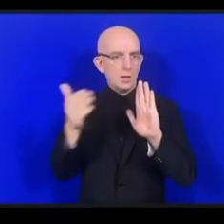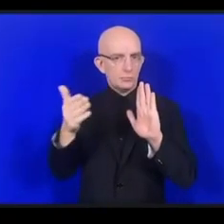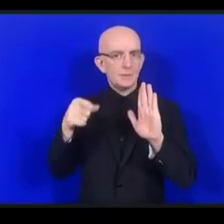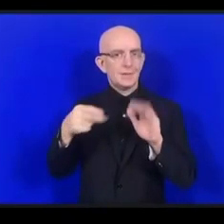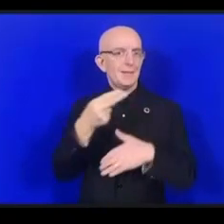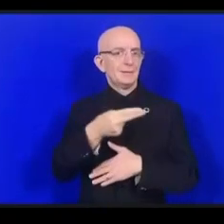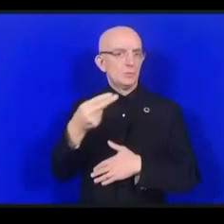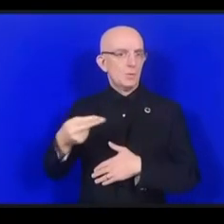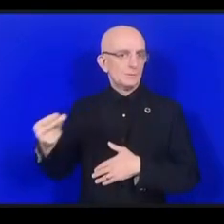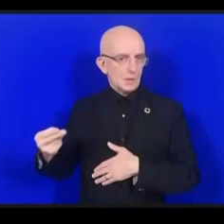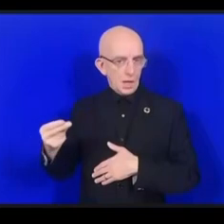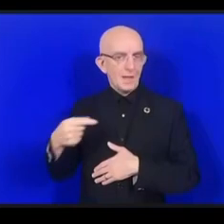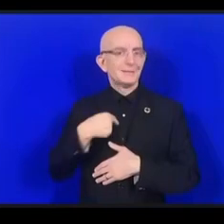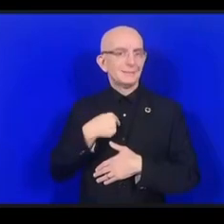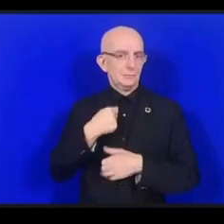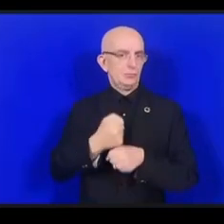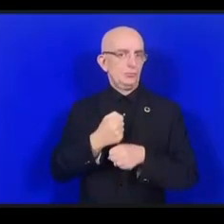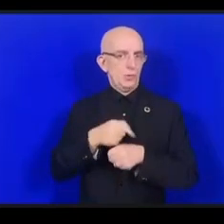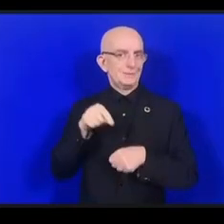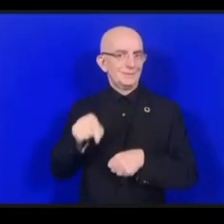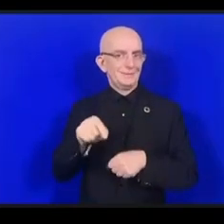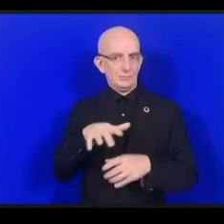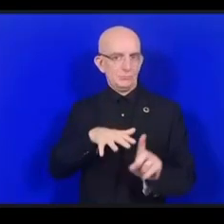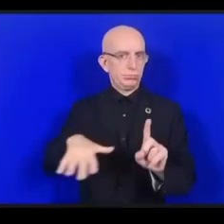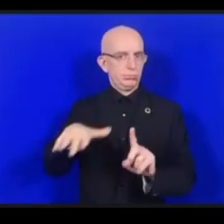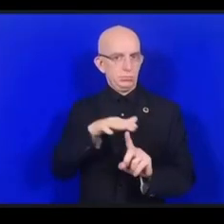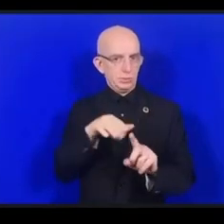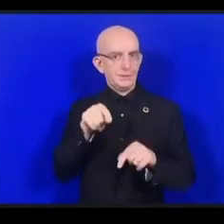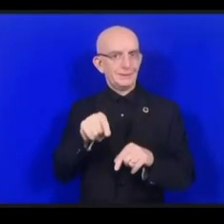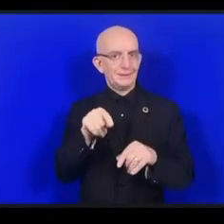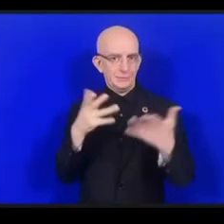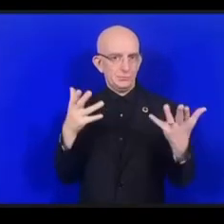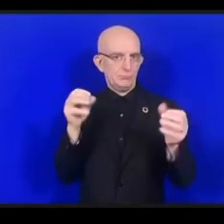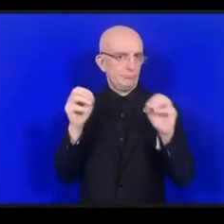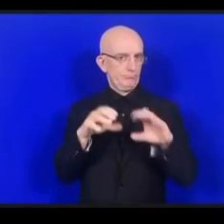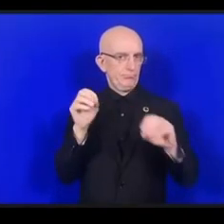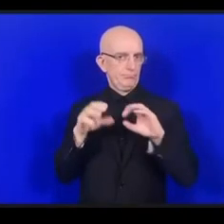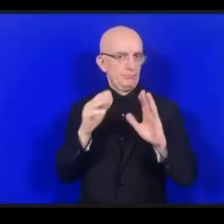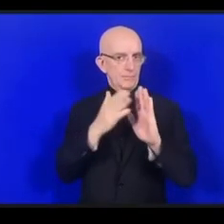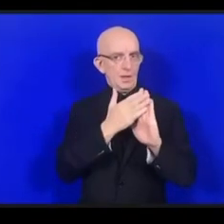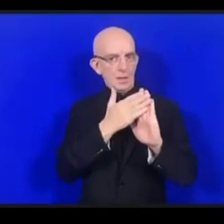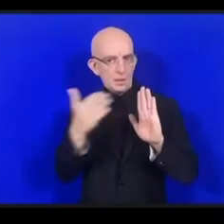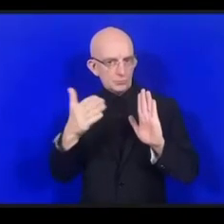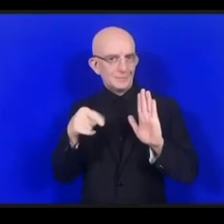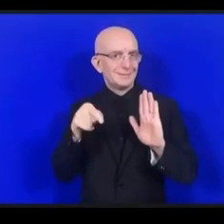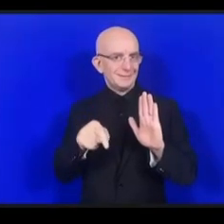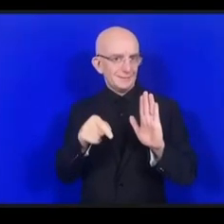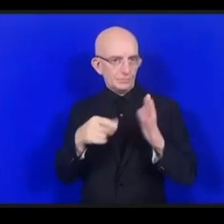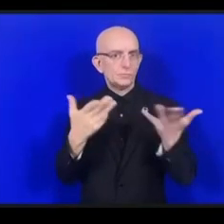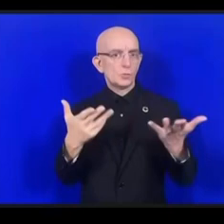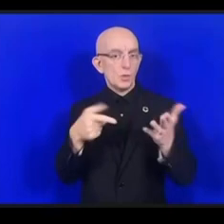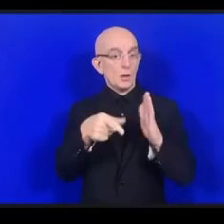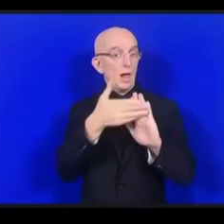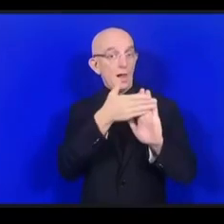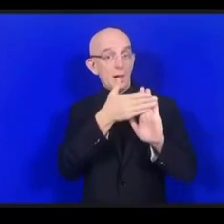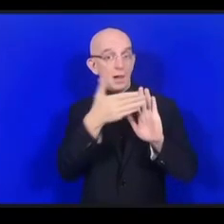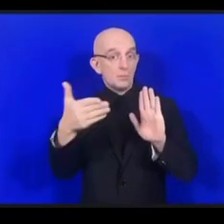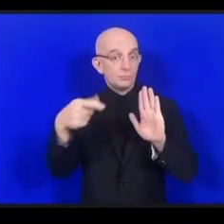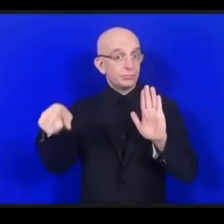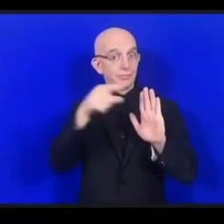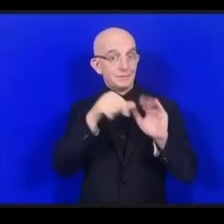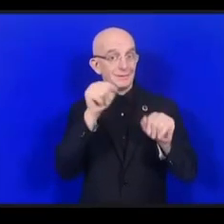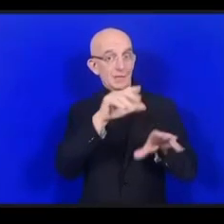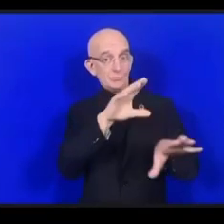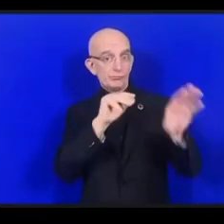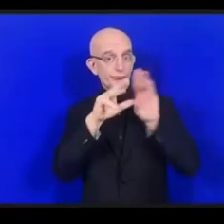actualmente las bibliotecas se centran en crear concienciación entre las que se